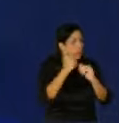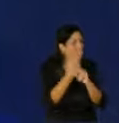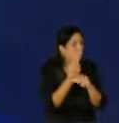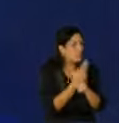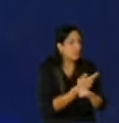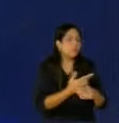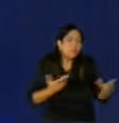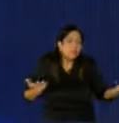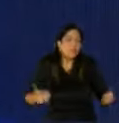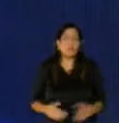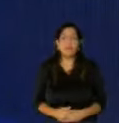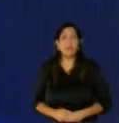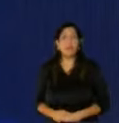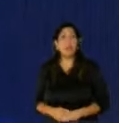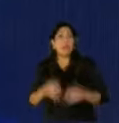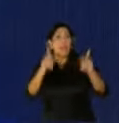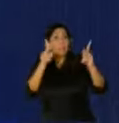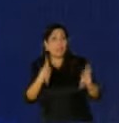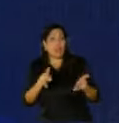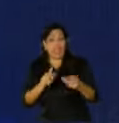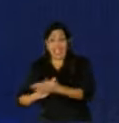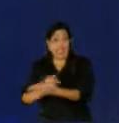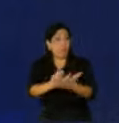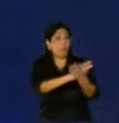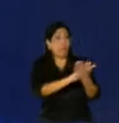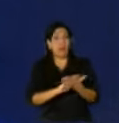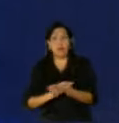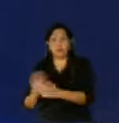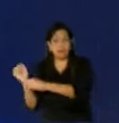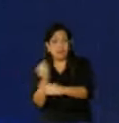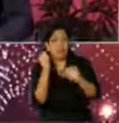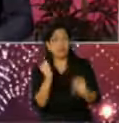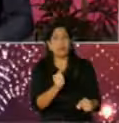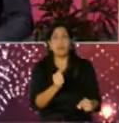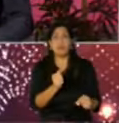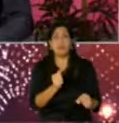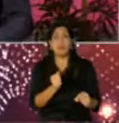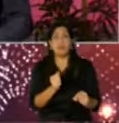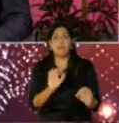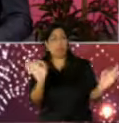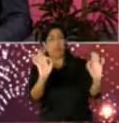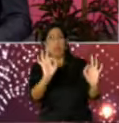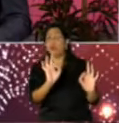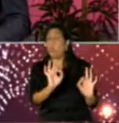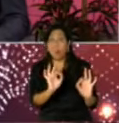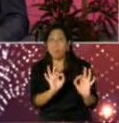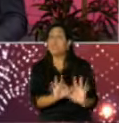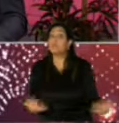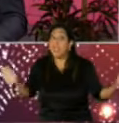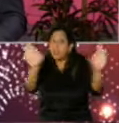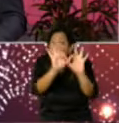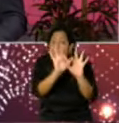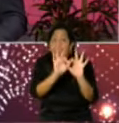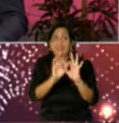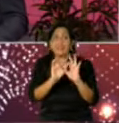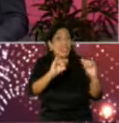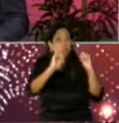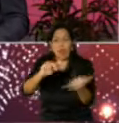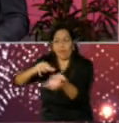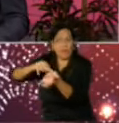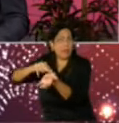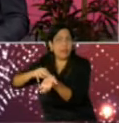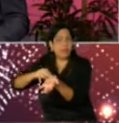de mantenimiento no es menos importante, potencialmente tan importante como el enfermero y el médico hoy. Así que definitivamente, si hablamos de esa